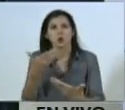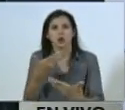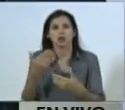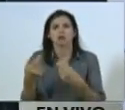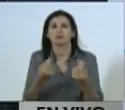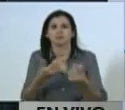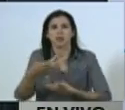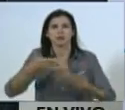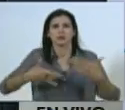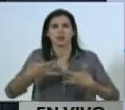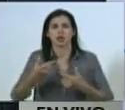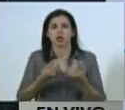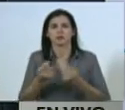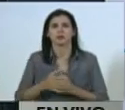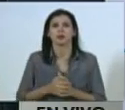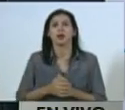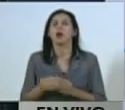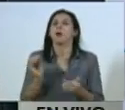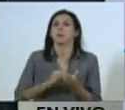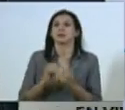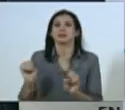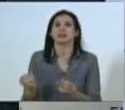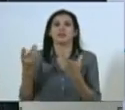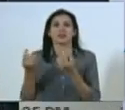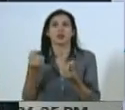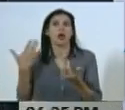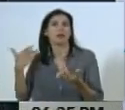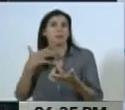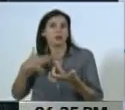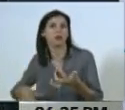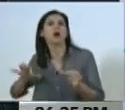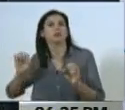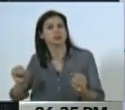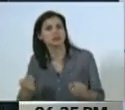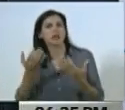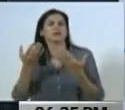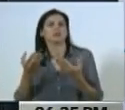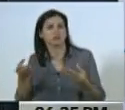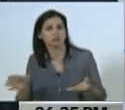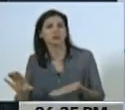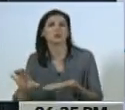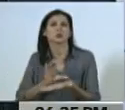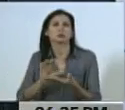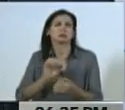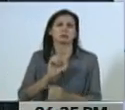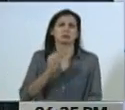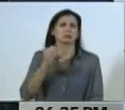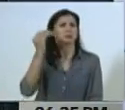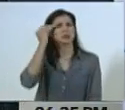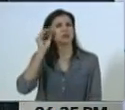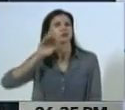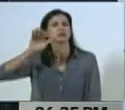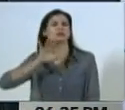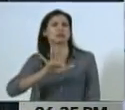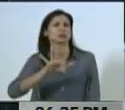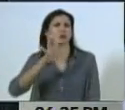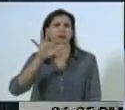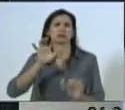Y además se van a reponer las inversiones necesarias, pensando en 5, 10, 15, 20